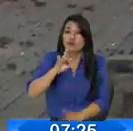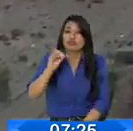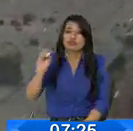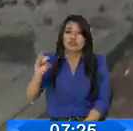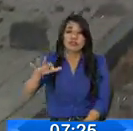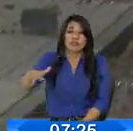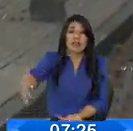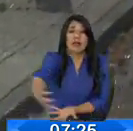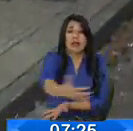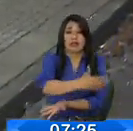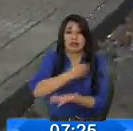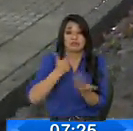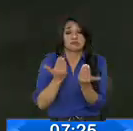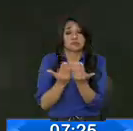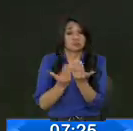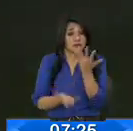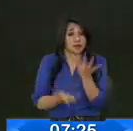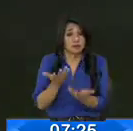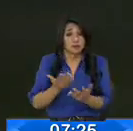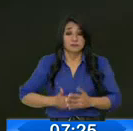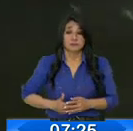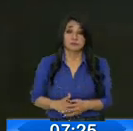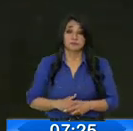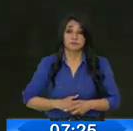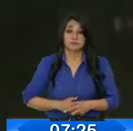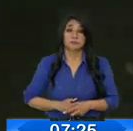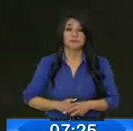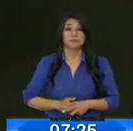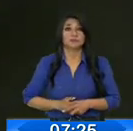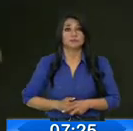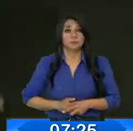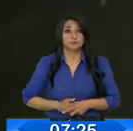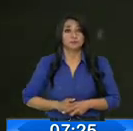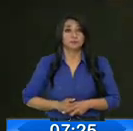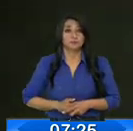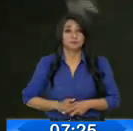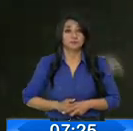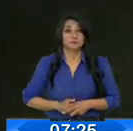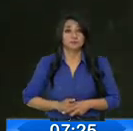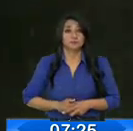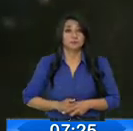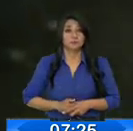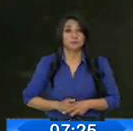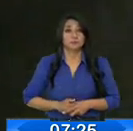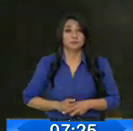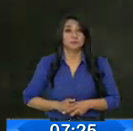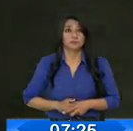toneladas de escombros. Informó Javier Rosero.